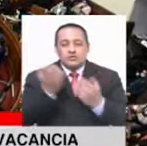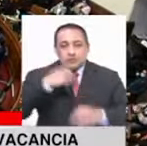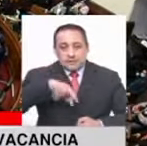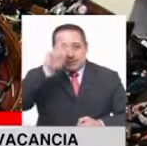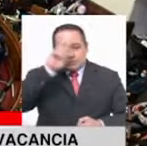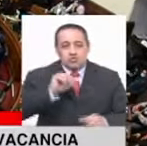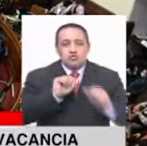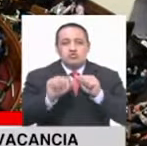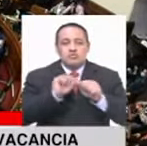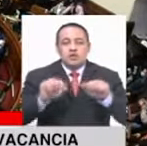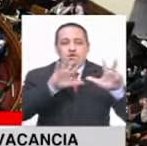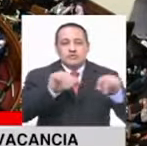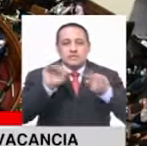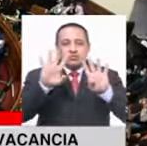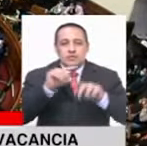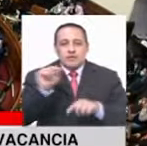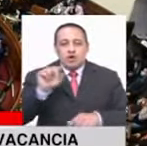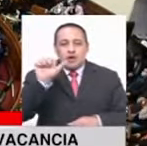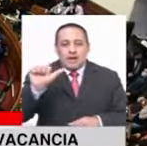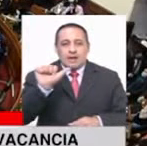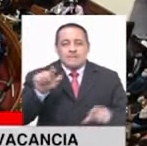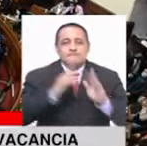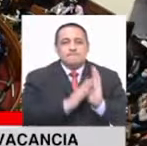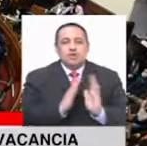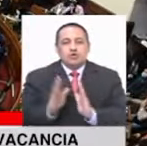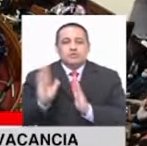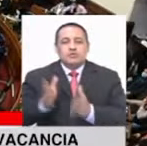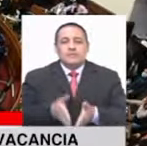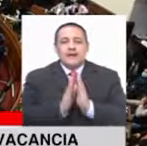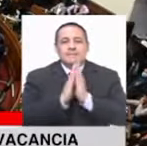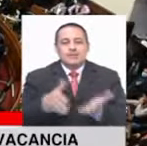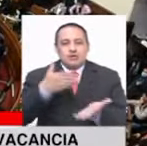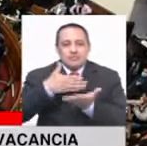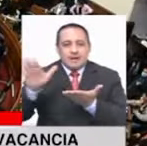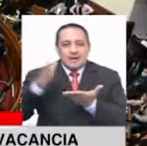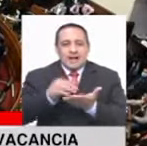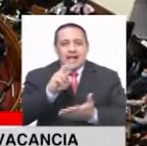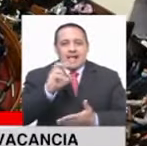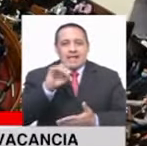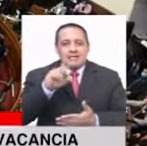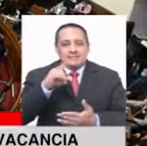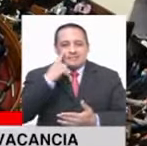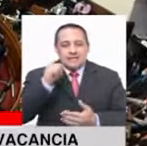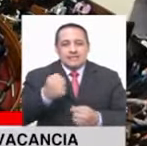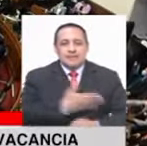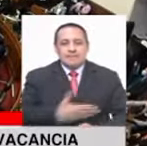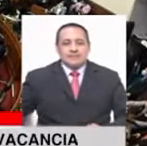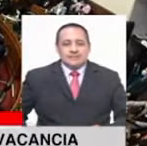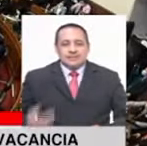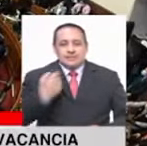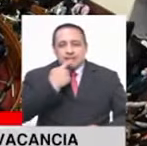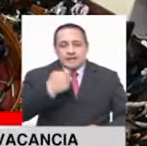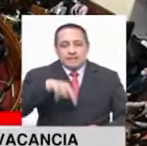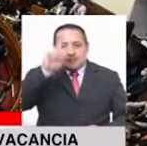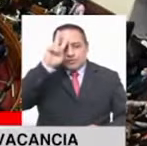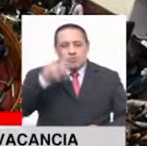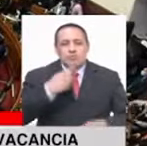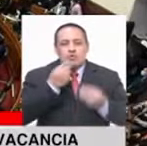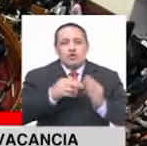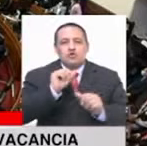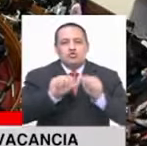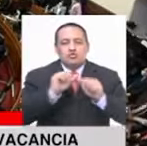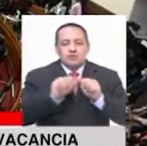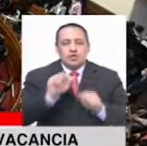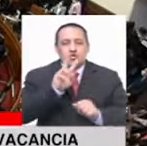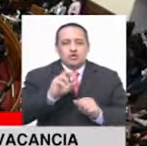República, artículo 89A. Procedimiento para el pedido de vacancia de la Presidencia de la República por la causal prevista en el